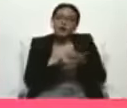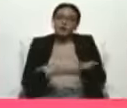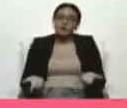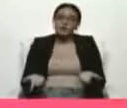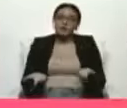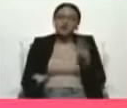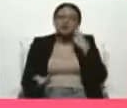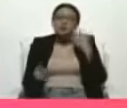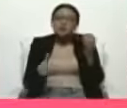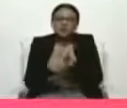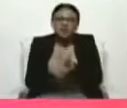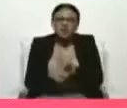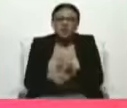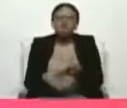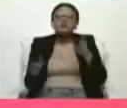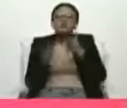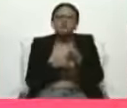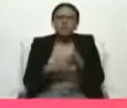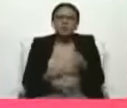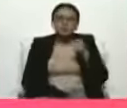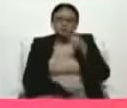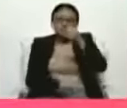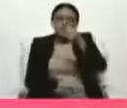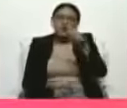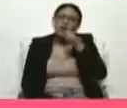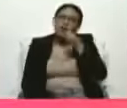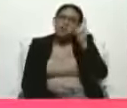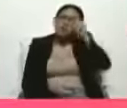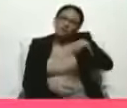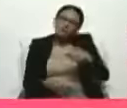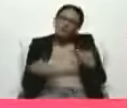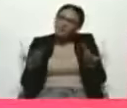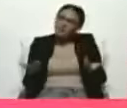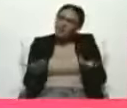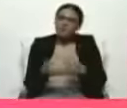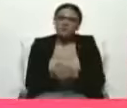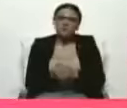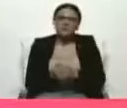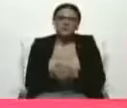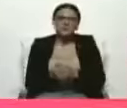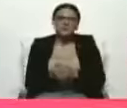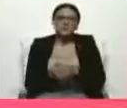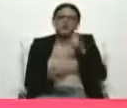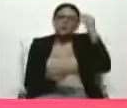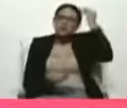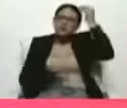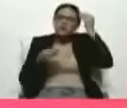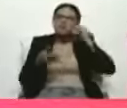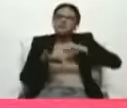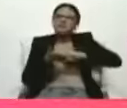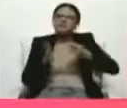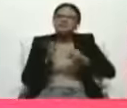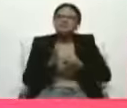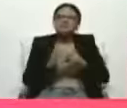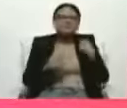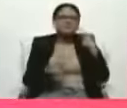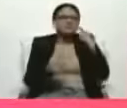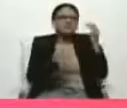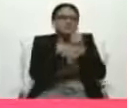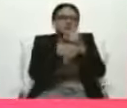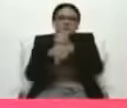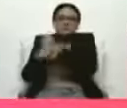comida, ha sido igual. Usted puede sacar la cuenta con la